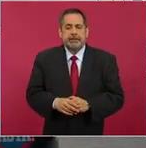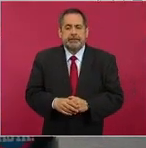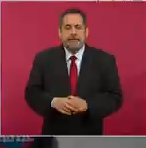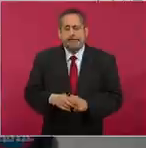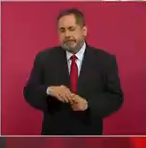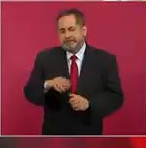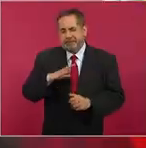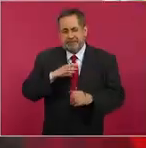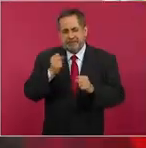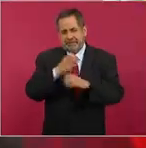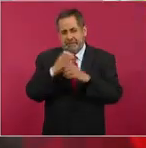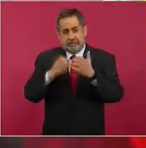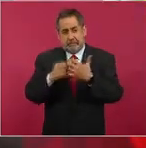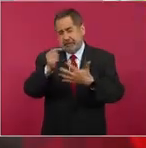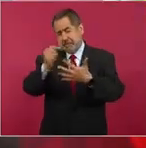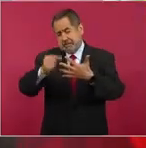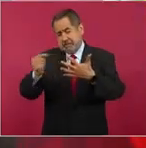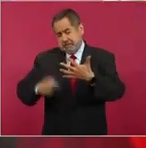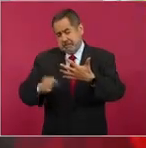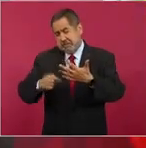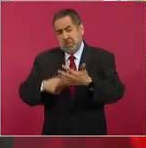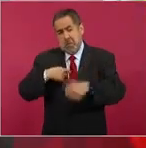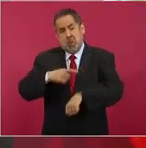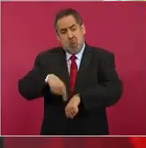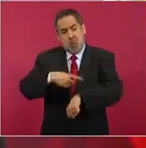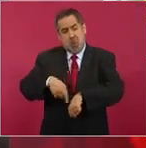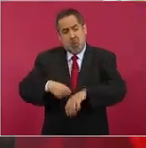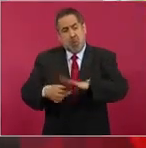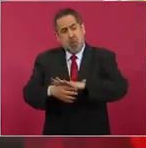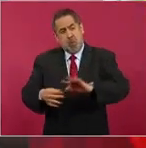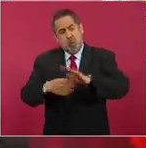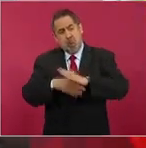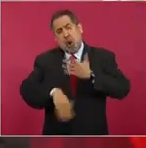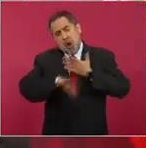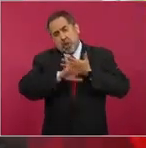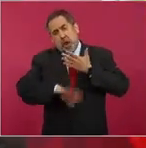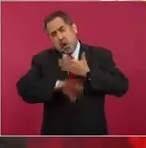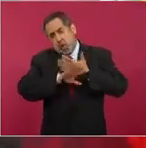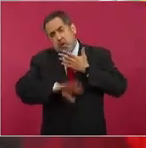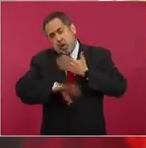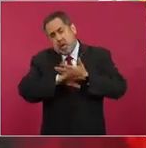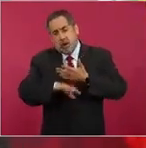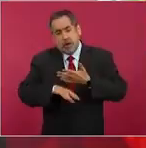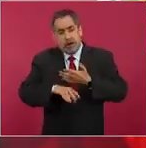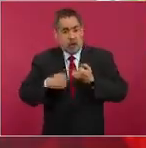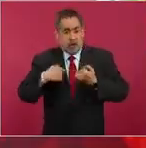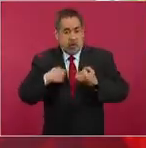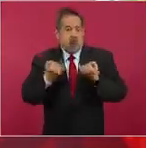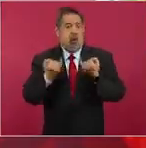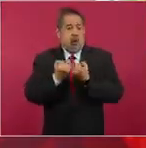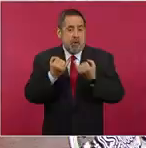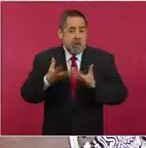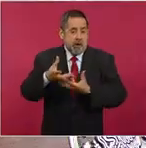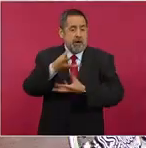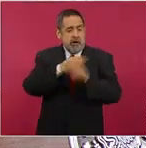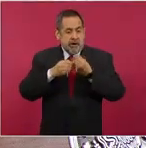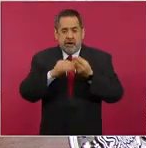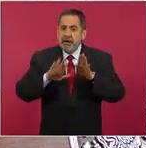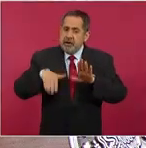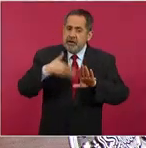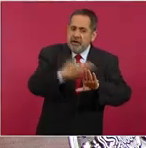otras cosas, porque aquí me pasaría todo el día. Entonces, ¿cómo nosotros vamos a actuar así?